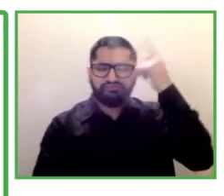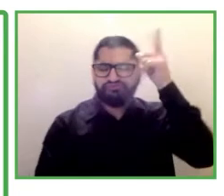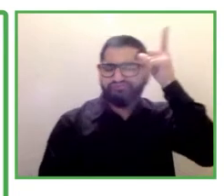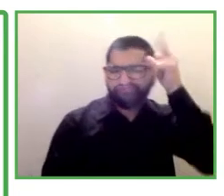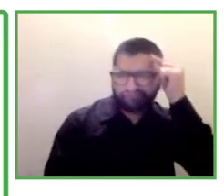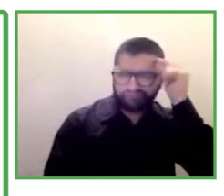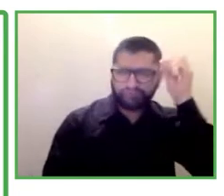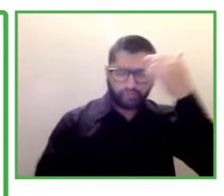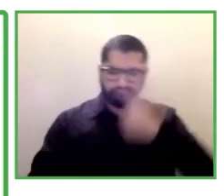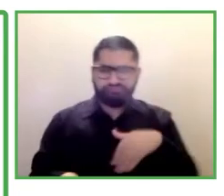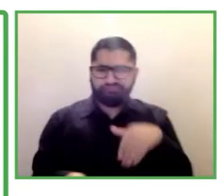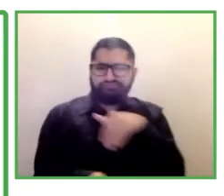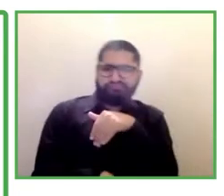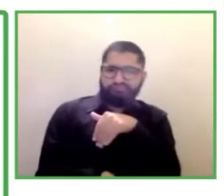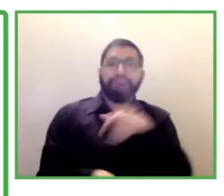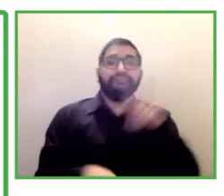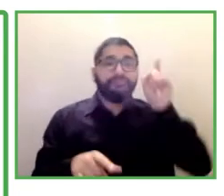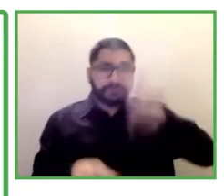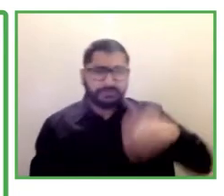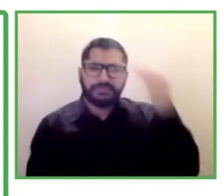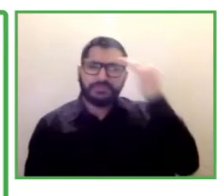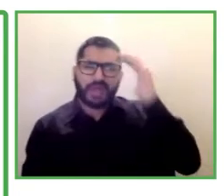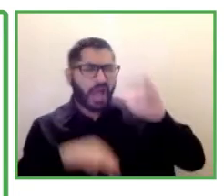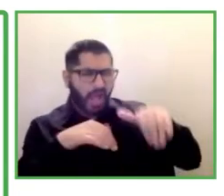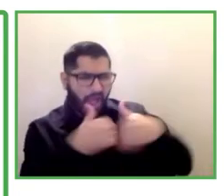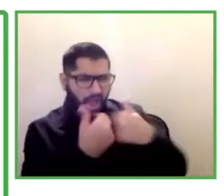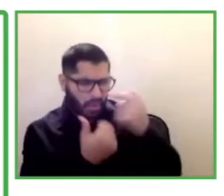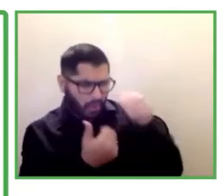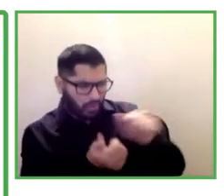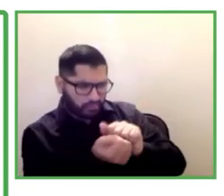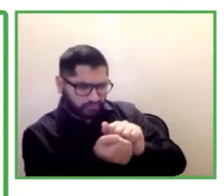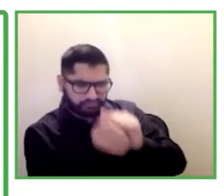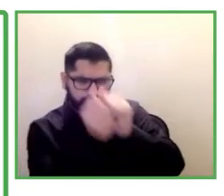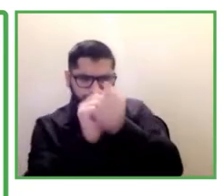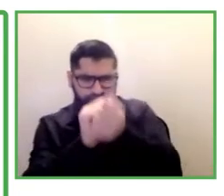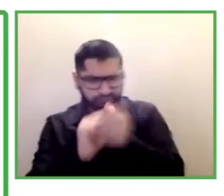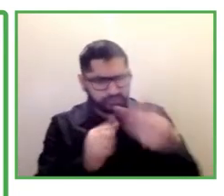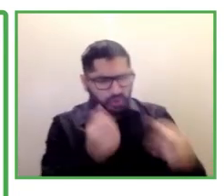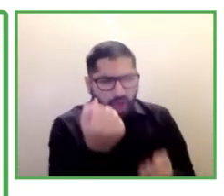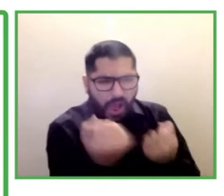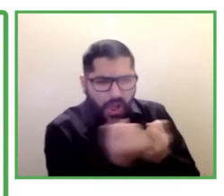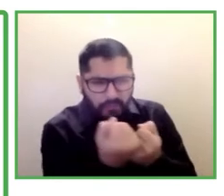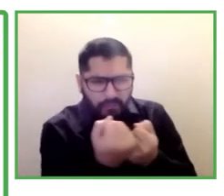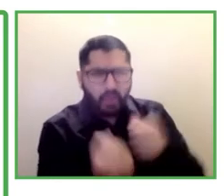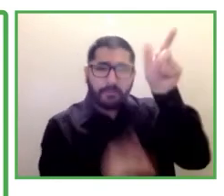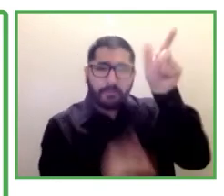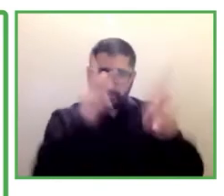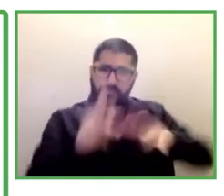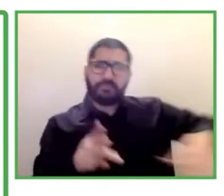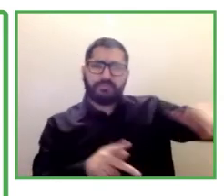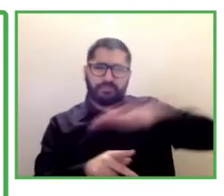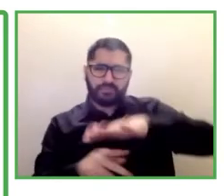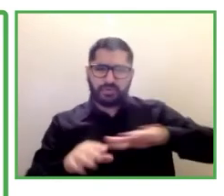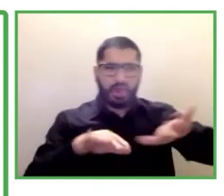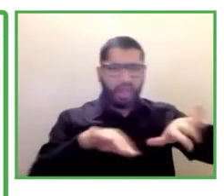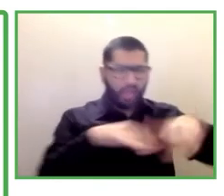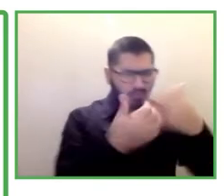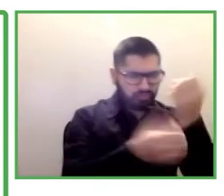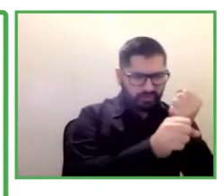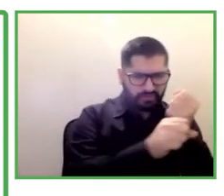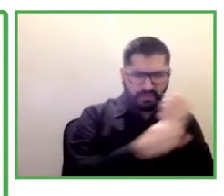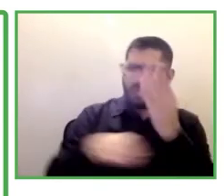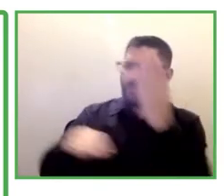y a su ruta hacia el trabajo, y cómo podemos hacer el encaje con los empleadores, entender bien cuál es el